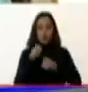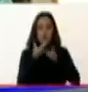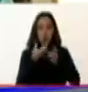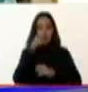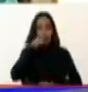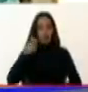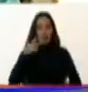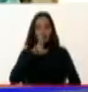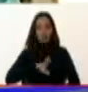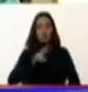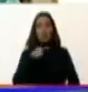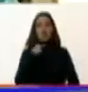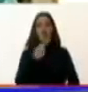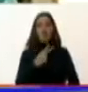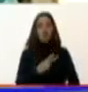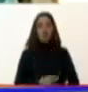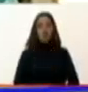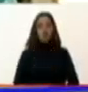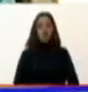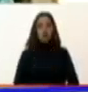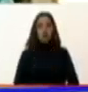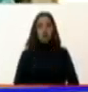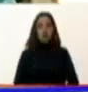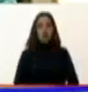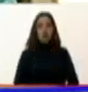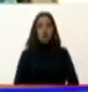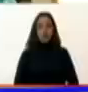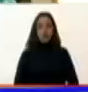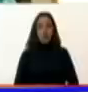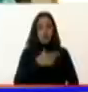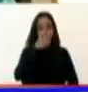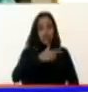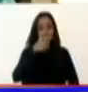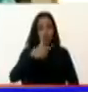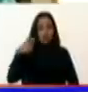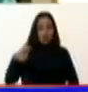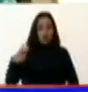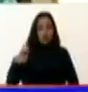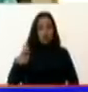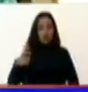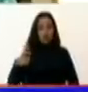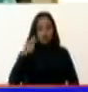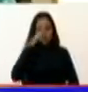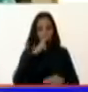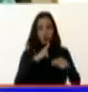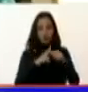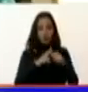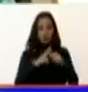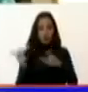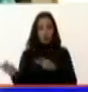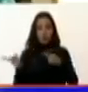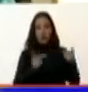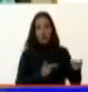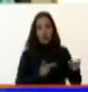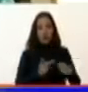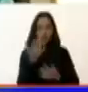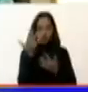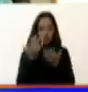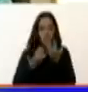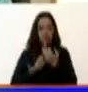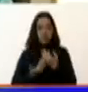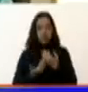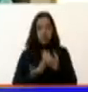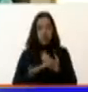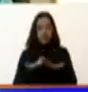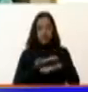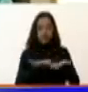de la voz de estas distinguidas y de estos distinguidos invitados que han venido a llenarnos de sus luces. He